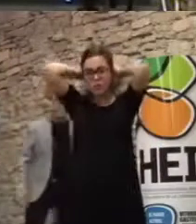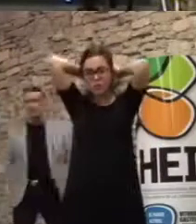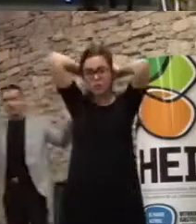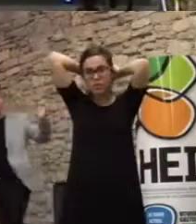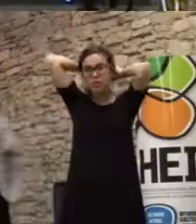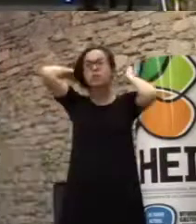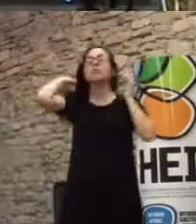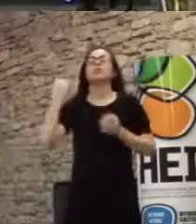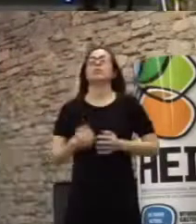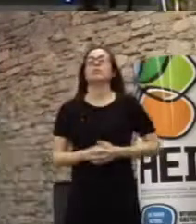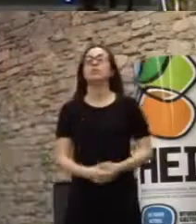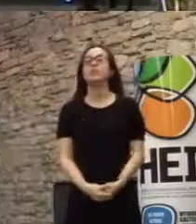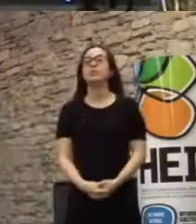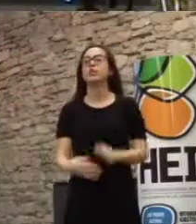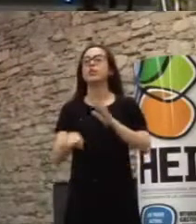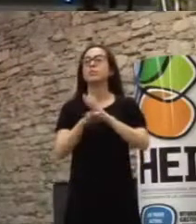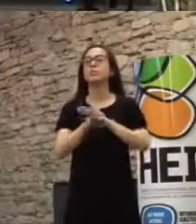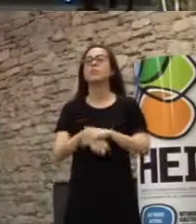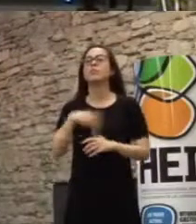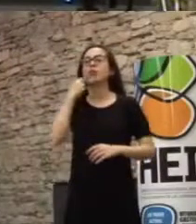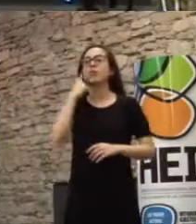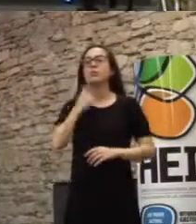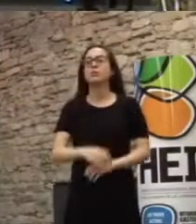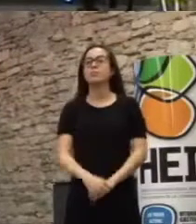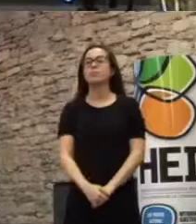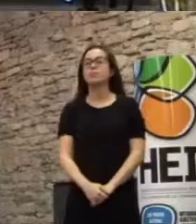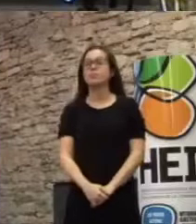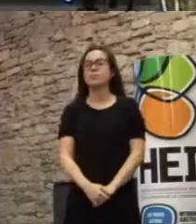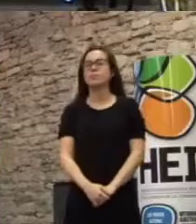venga pues seguimos vamos allá